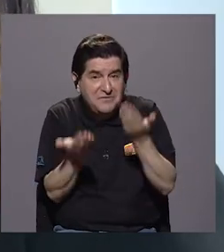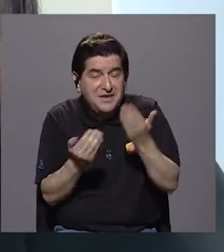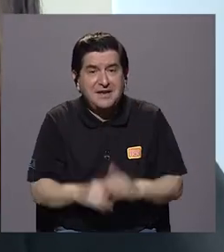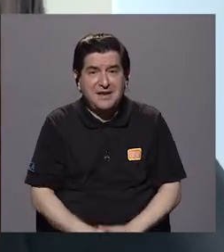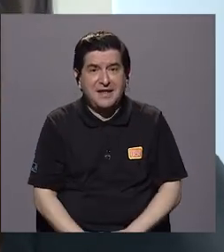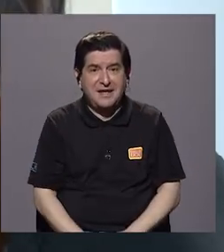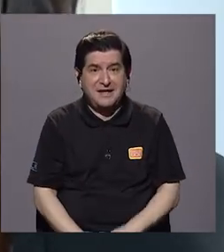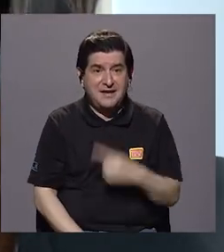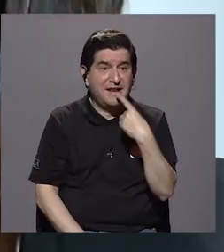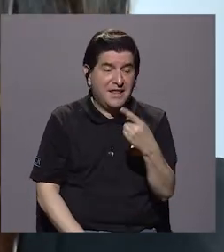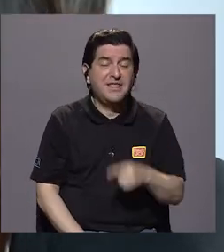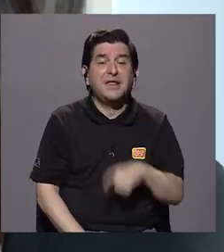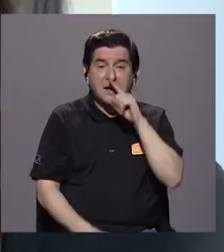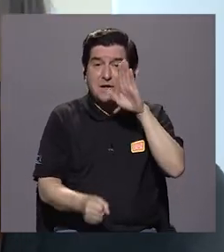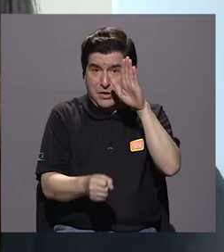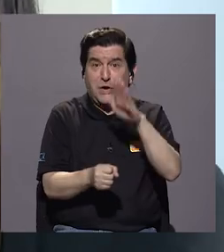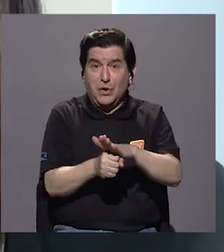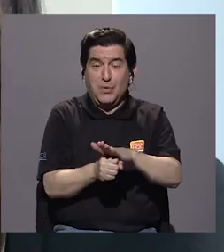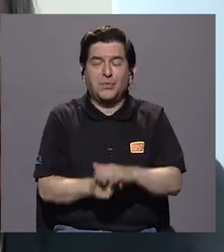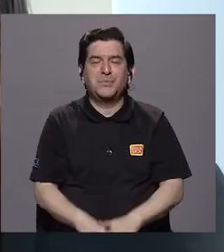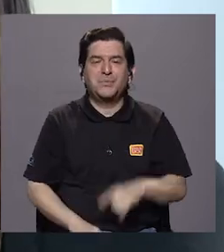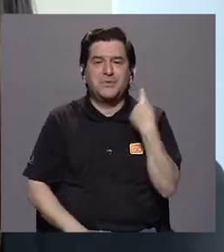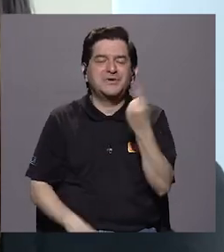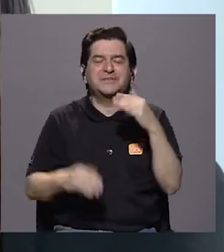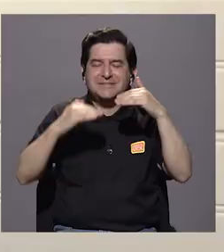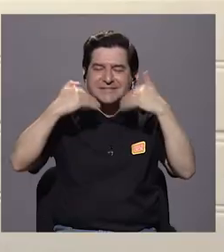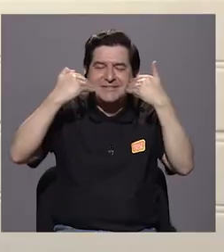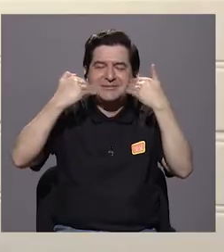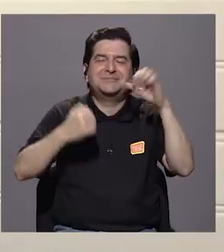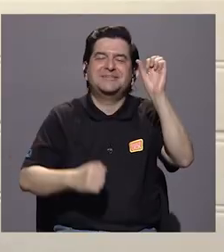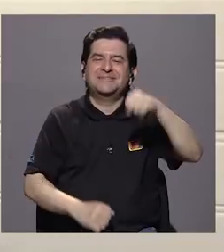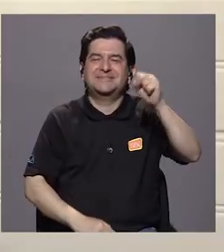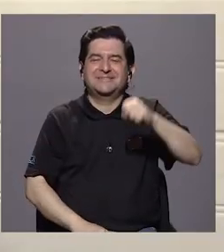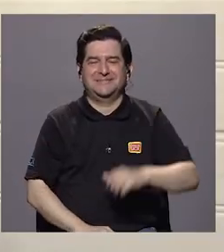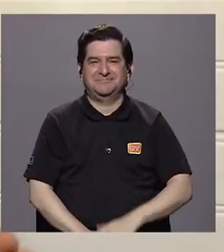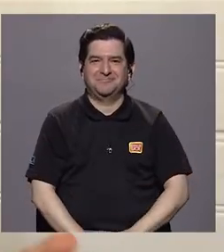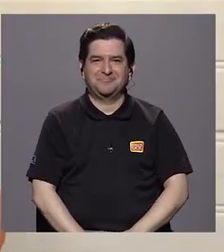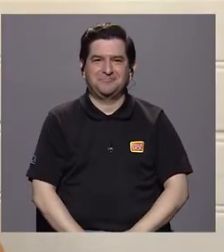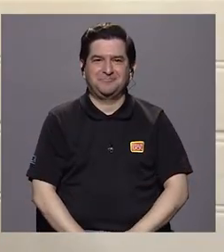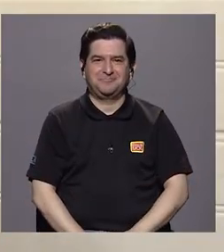logró. Siempre tiene esa sonrisa. Sí, lo logró.